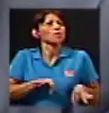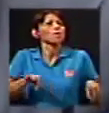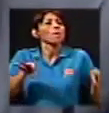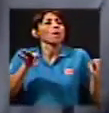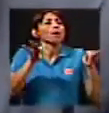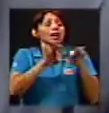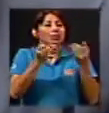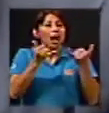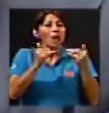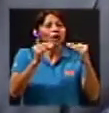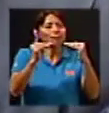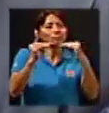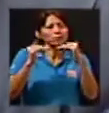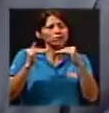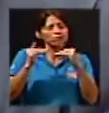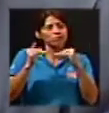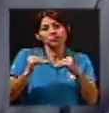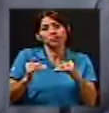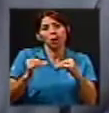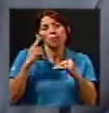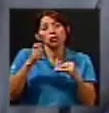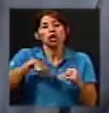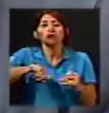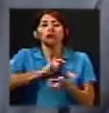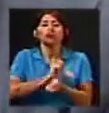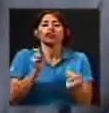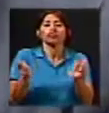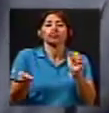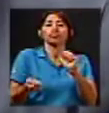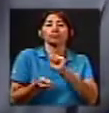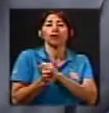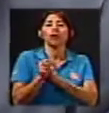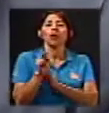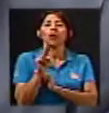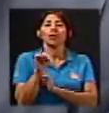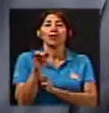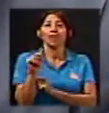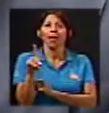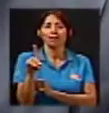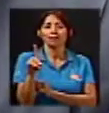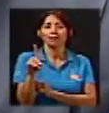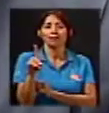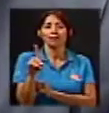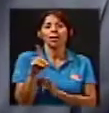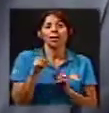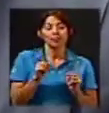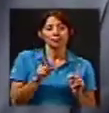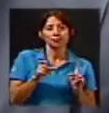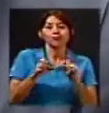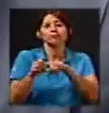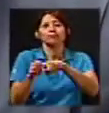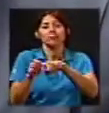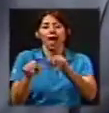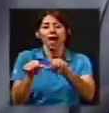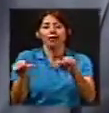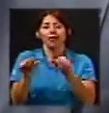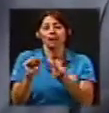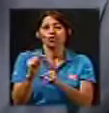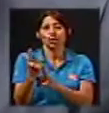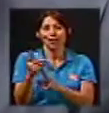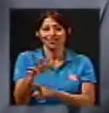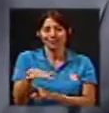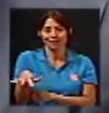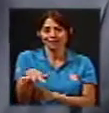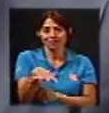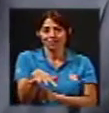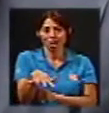unidad más del área de sociales. Entonces, bueno, a través de una serie de estudios